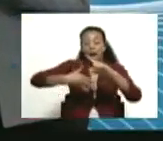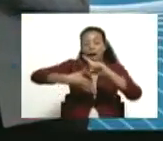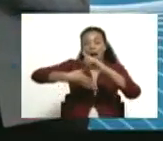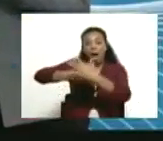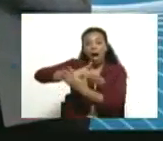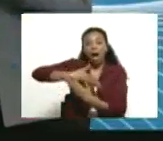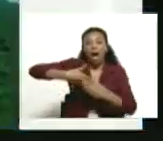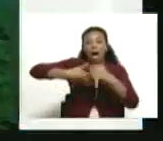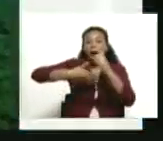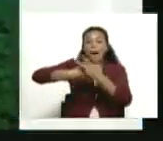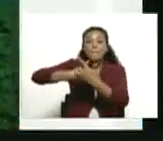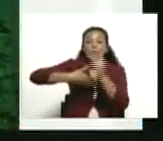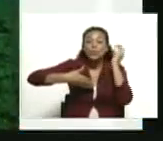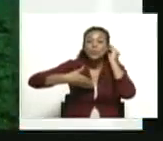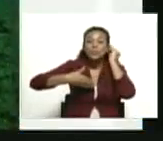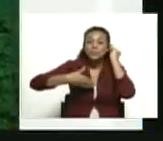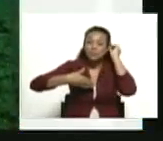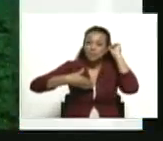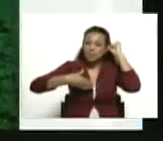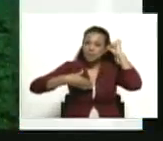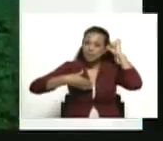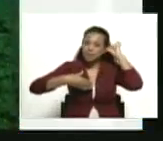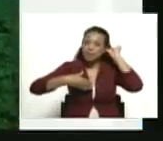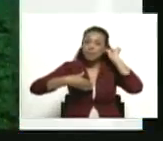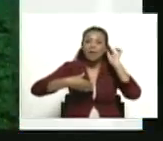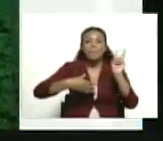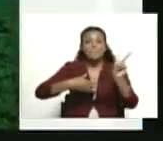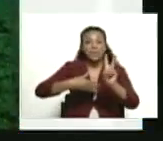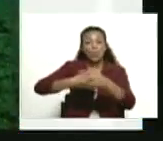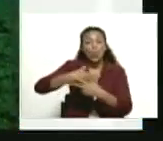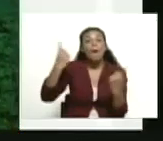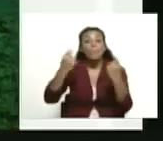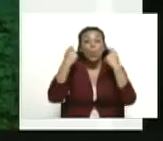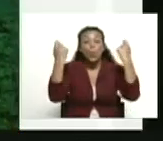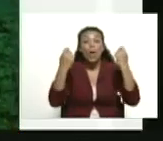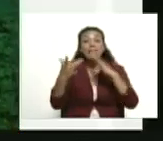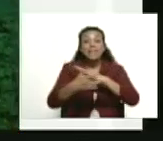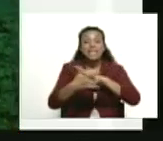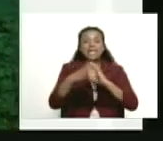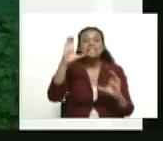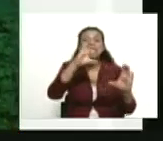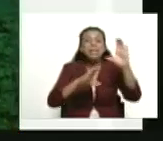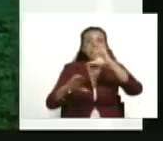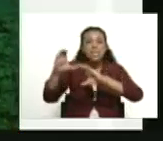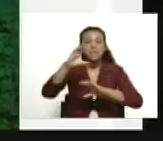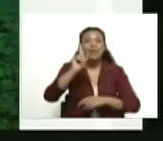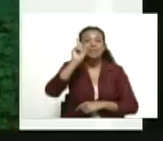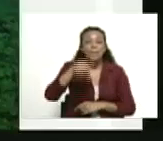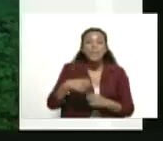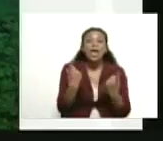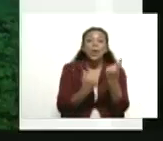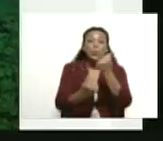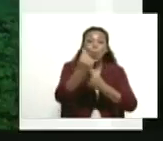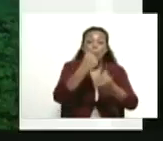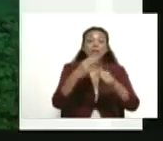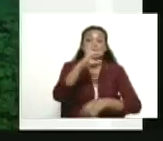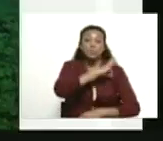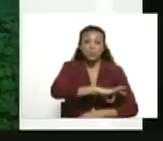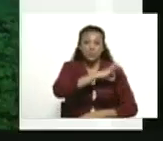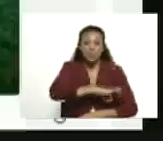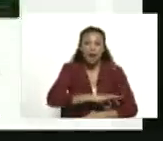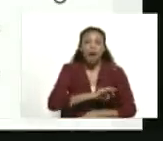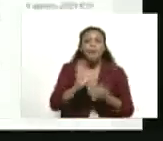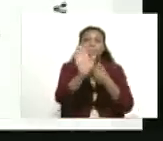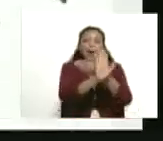puesto que desde Correo del Orinoco podemos leer que Venezuela promueve áreas técnico-científicas y también económico-sociales